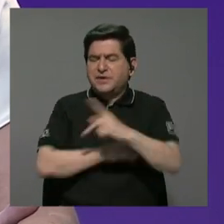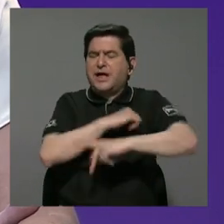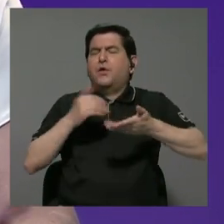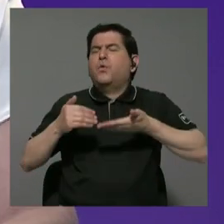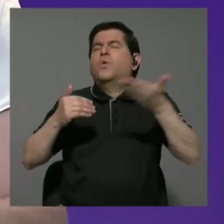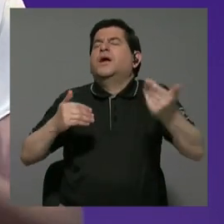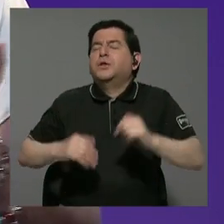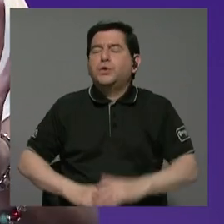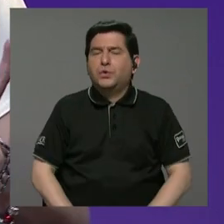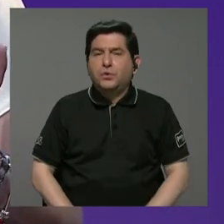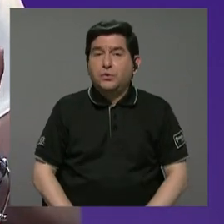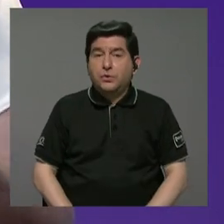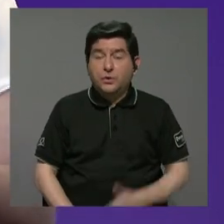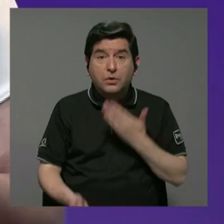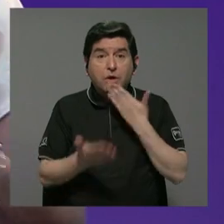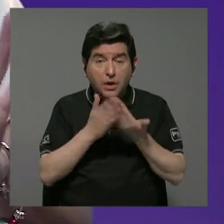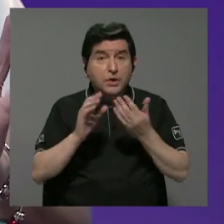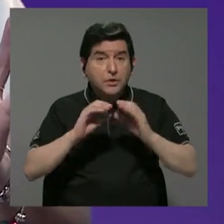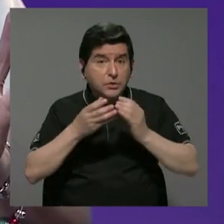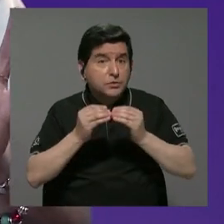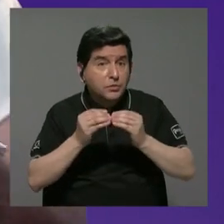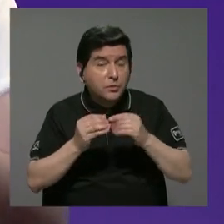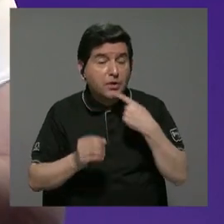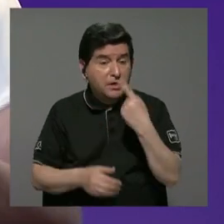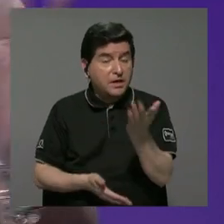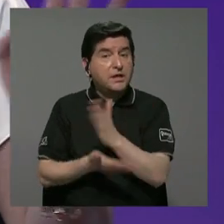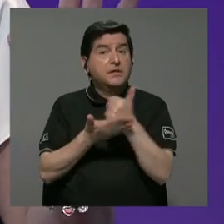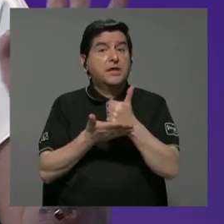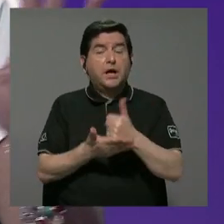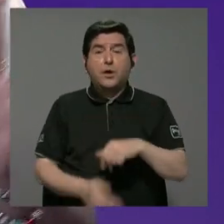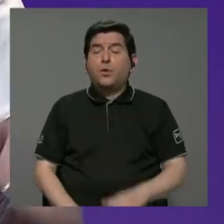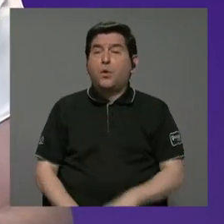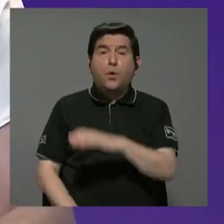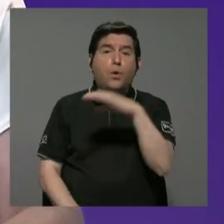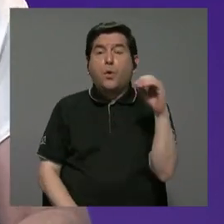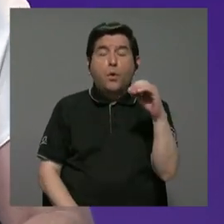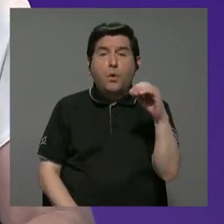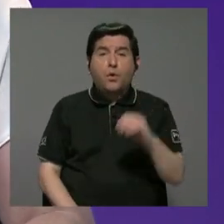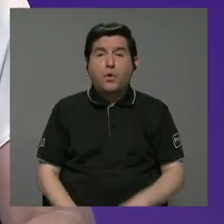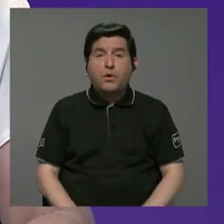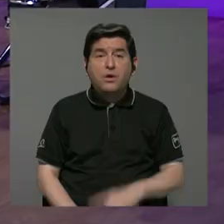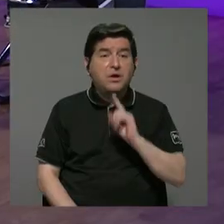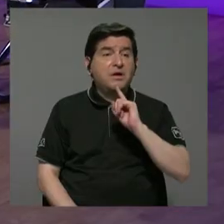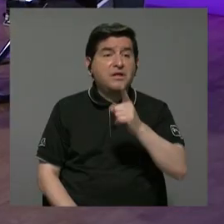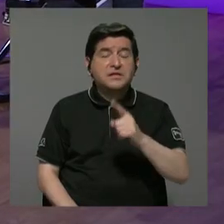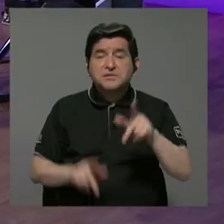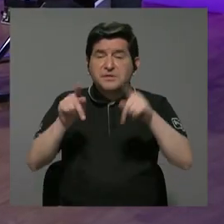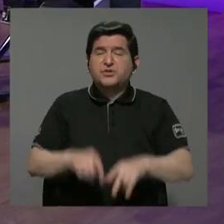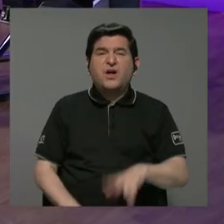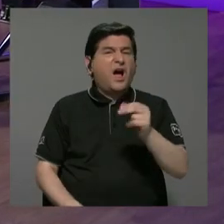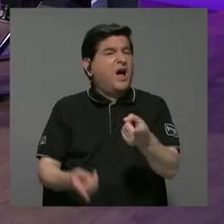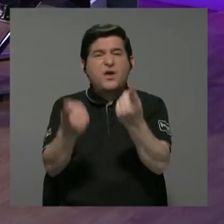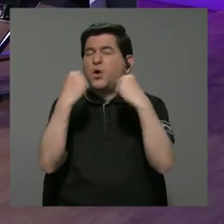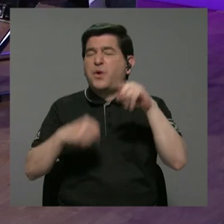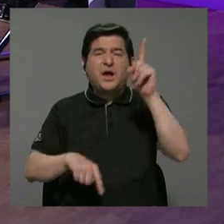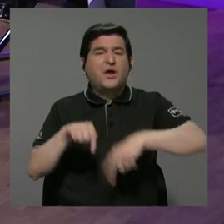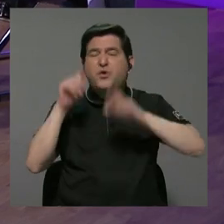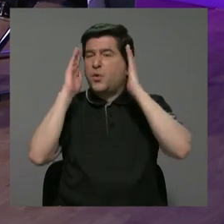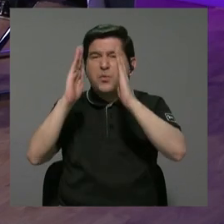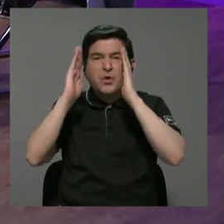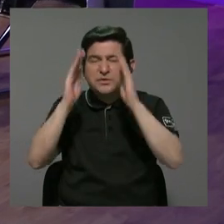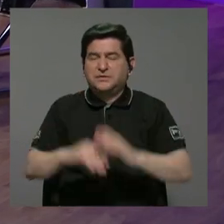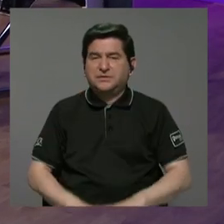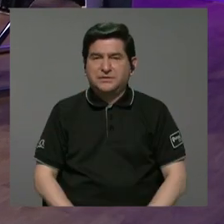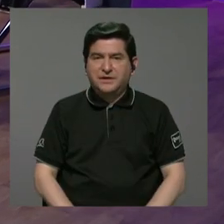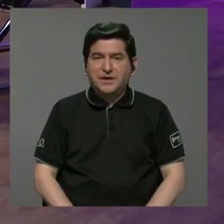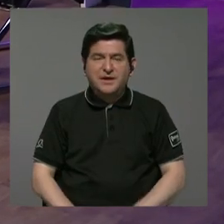país. Eso es un buen indicador, eso nos dice algo. O cuando ha dejado de decirle a las personas que no entren porque no pueden tener atención. Además,